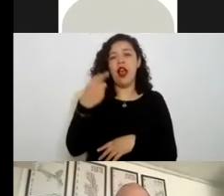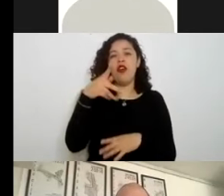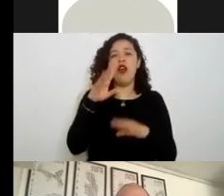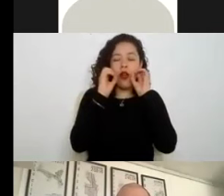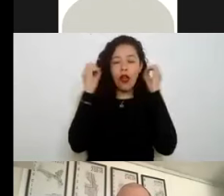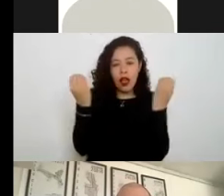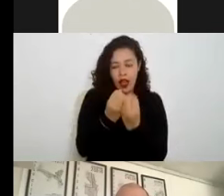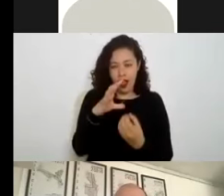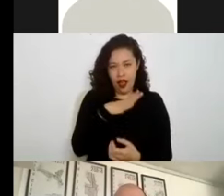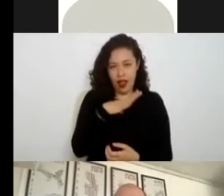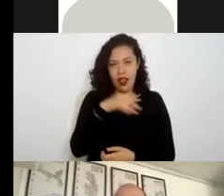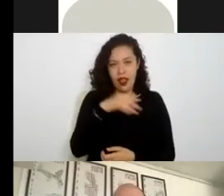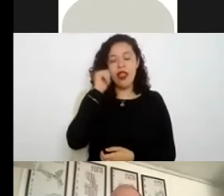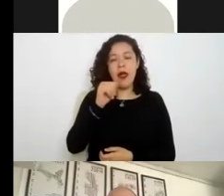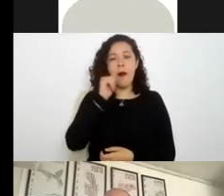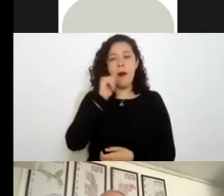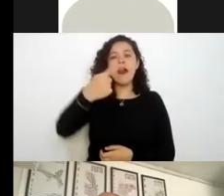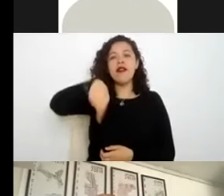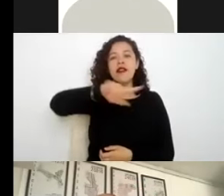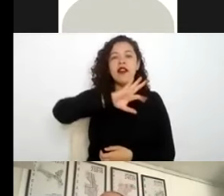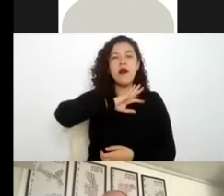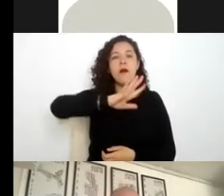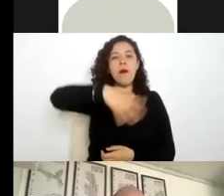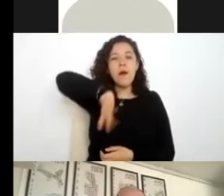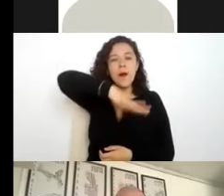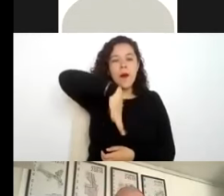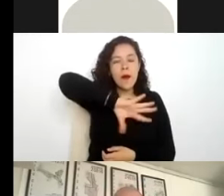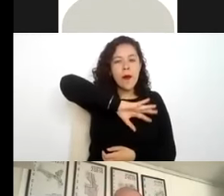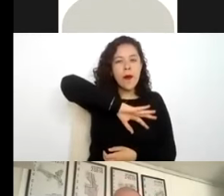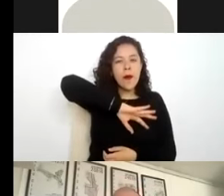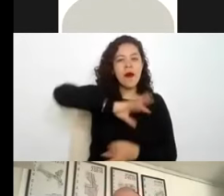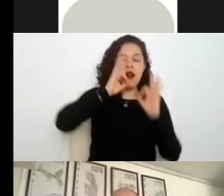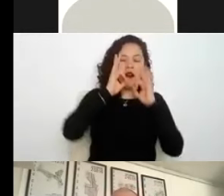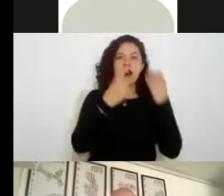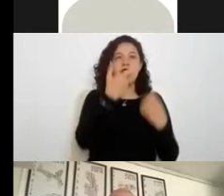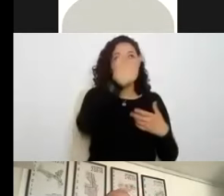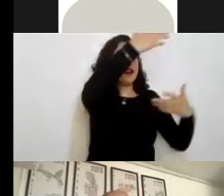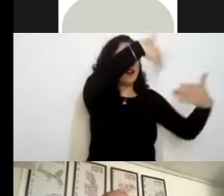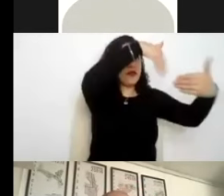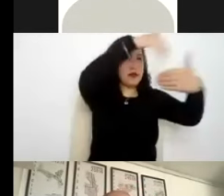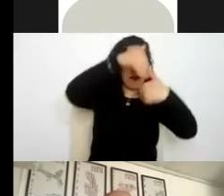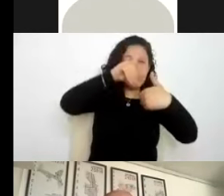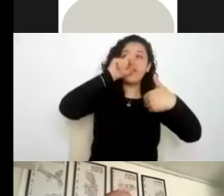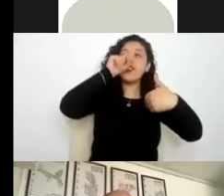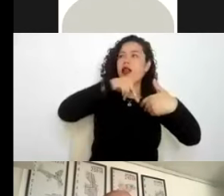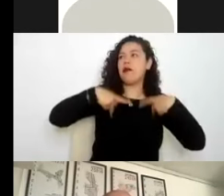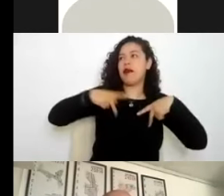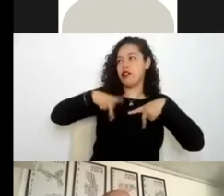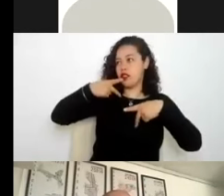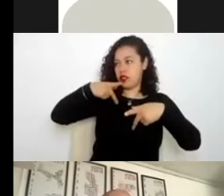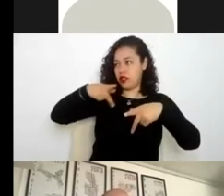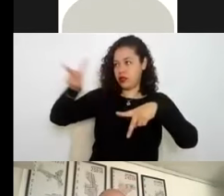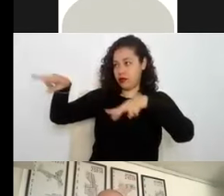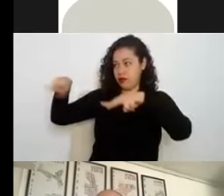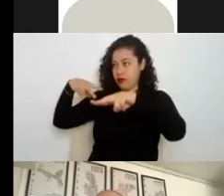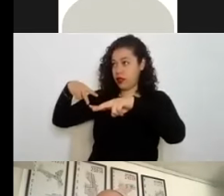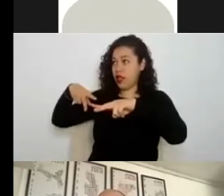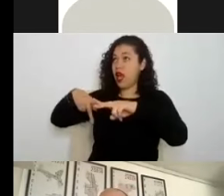organizaciones, siempre estemos buscando, tal cual como buscamos bajar recursos, pues buscar que los que ya nos dan